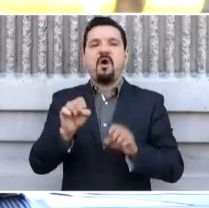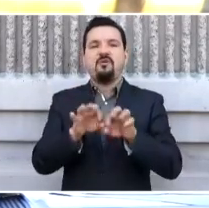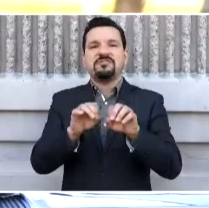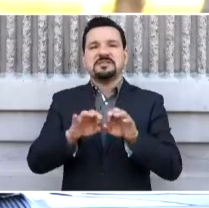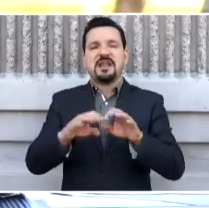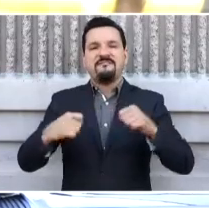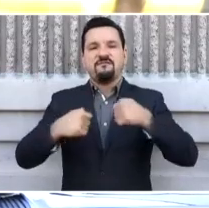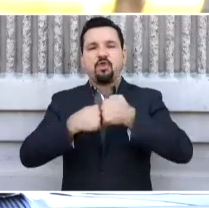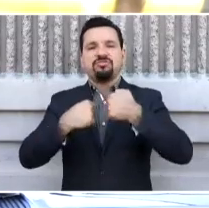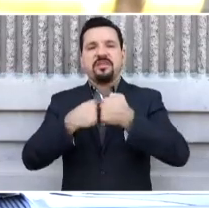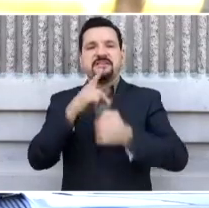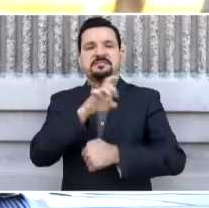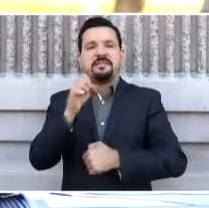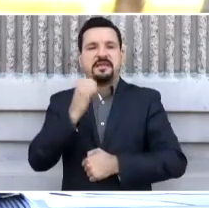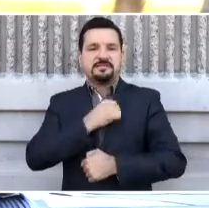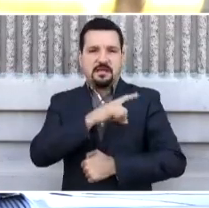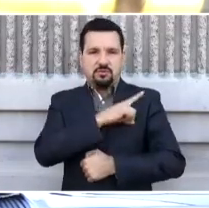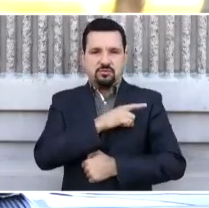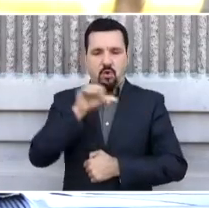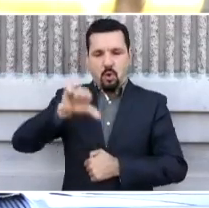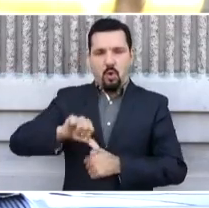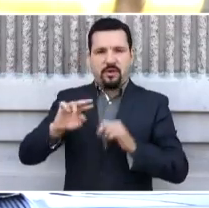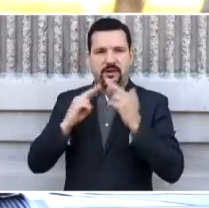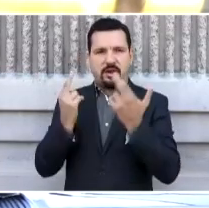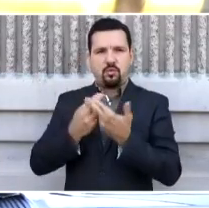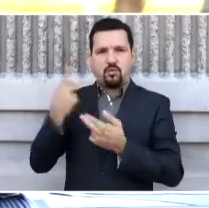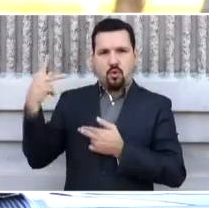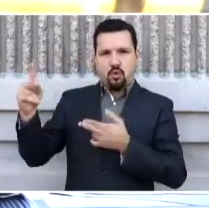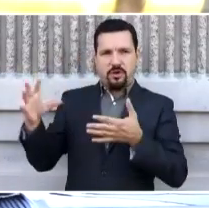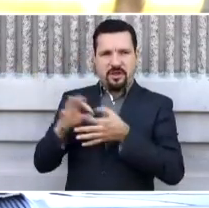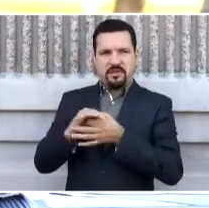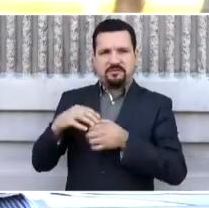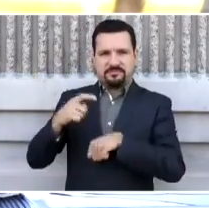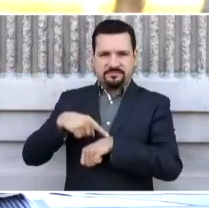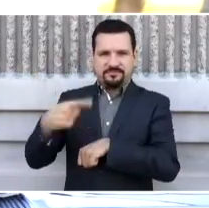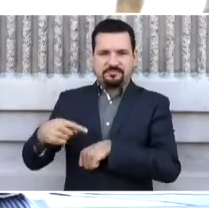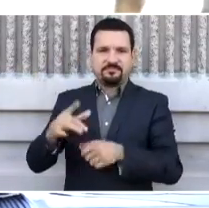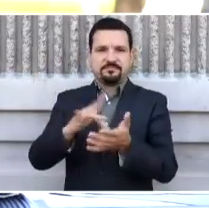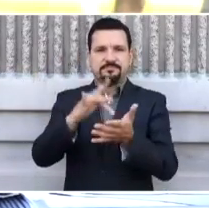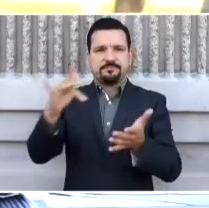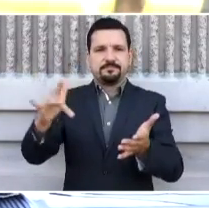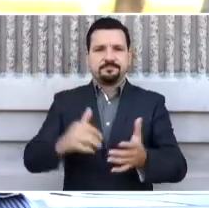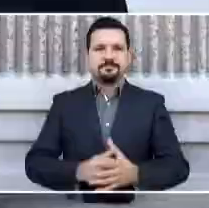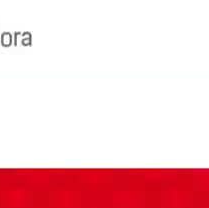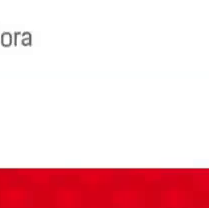de Salud se llama, y hoy tenemos una reunión con ellos en un momento más. Muchas gracias.